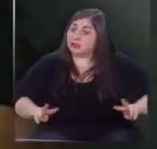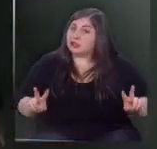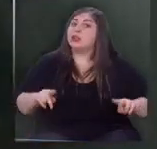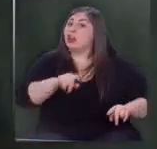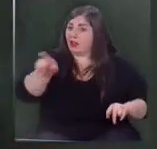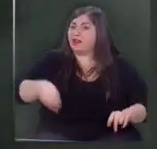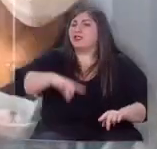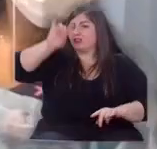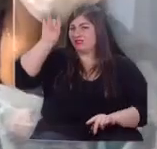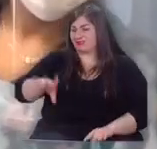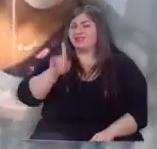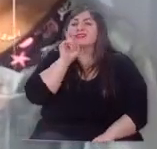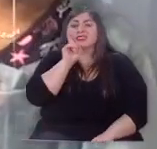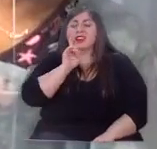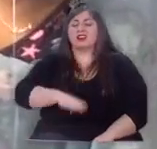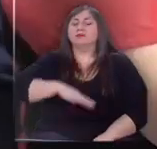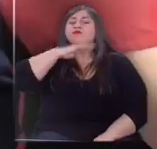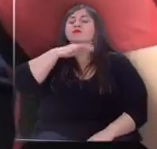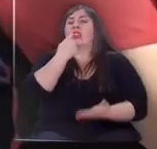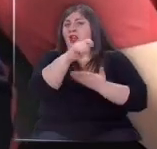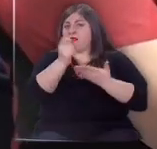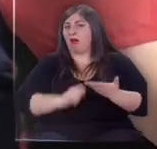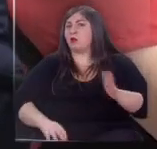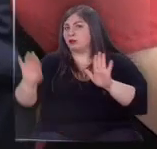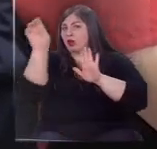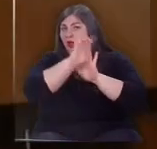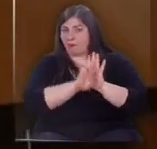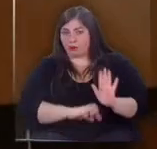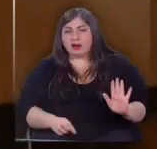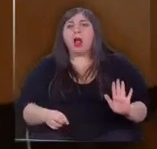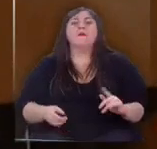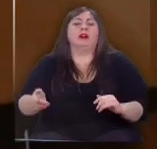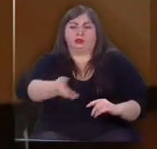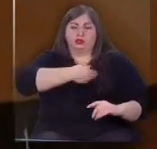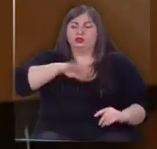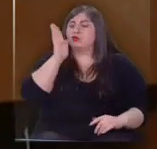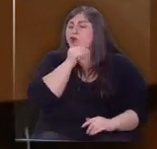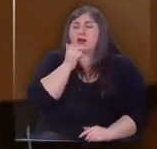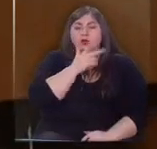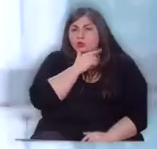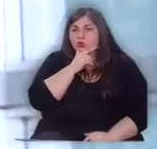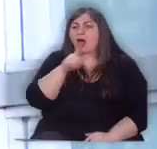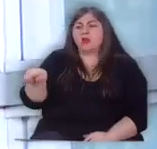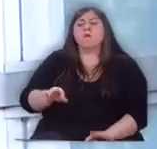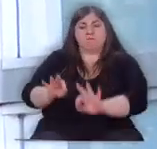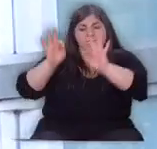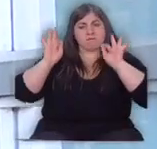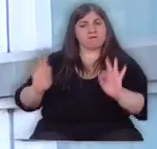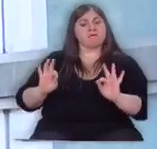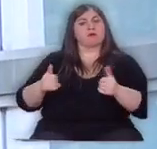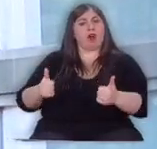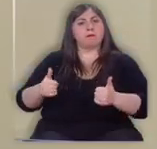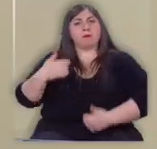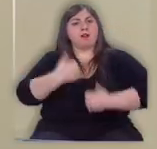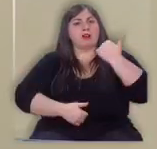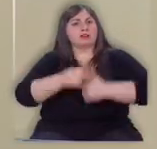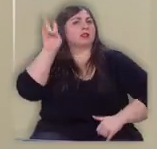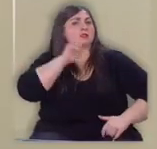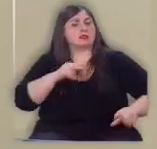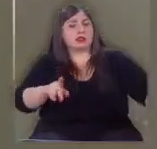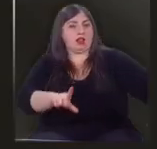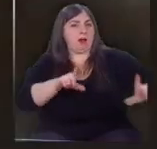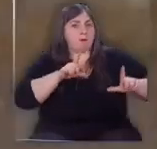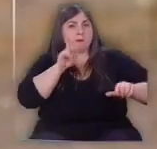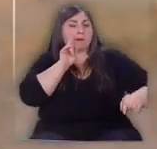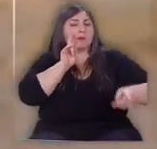ellos tienen suficientes instancias de evaluación a lo largo del programa. Por lo tanto, no tenemos duda que egresarán como excelentes profesionales aún sin haber rendido su